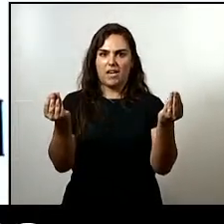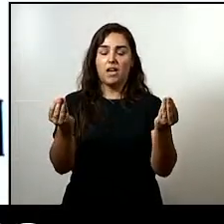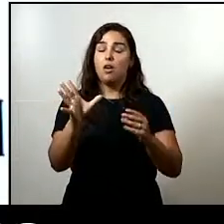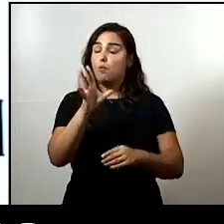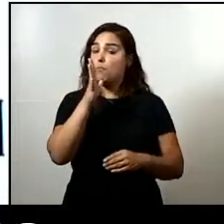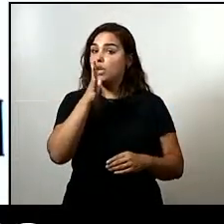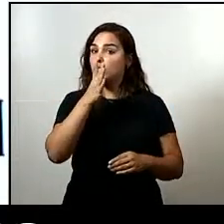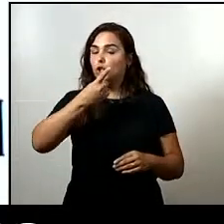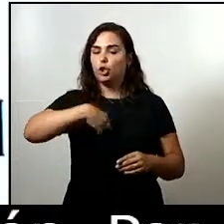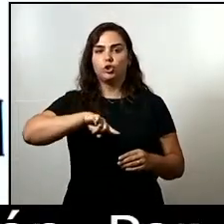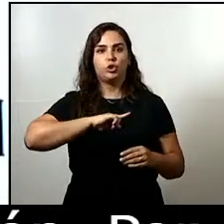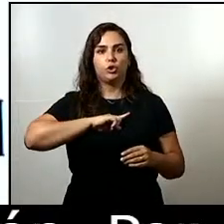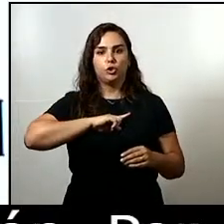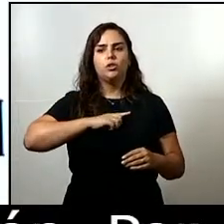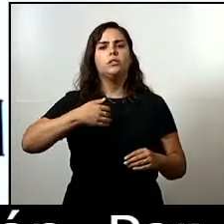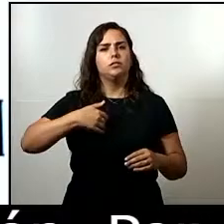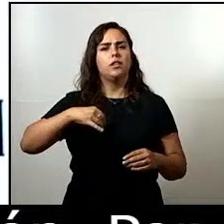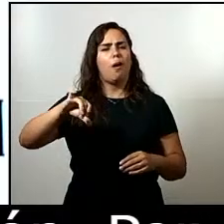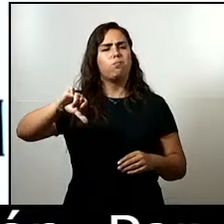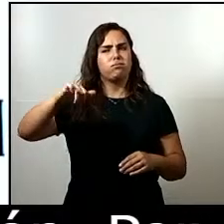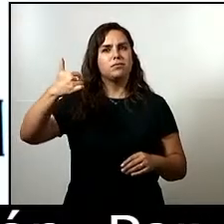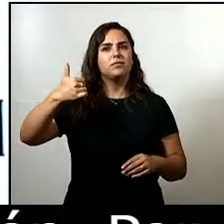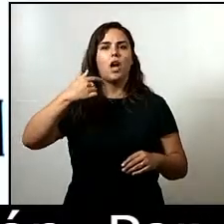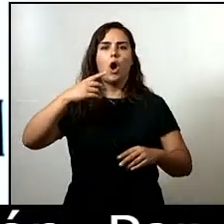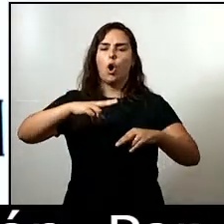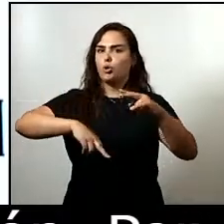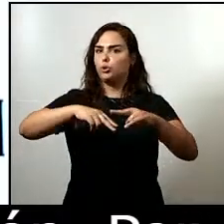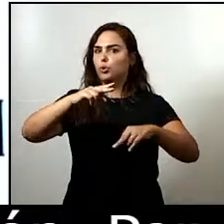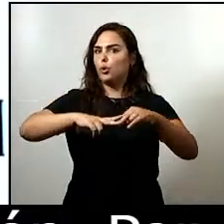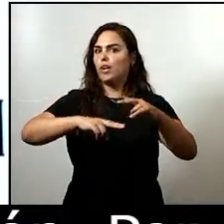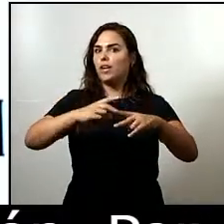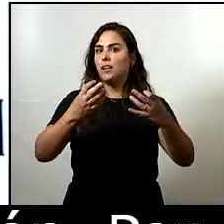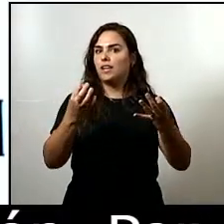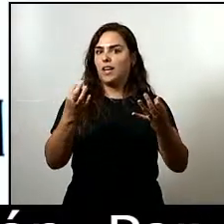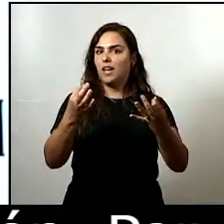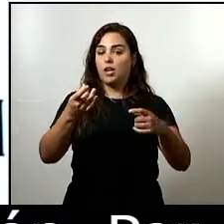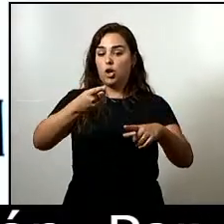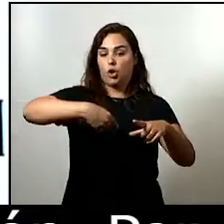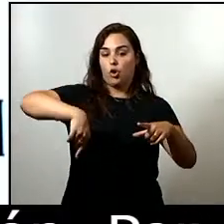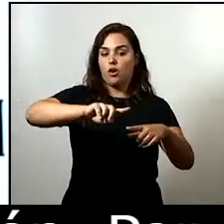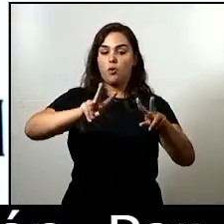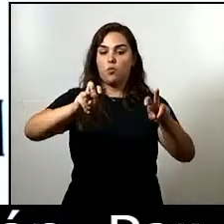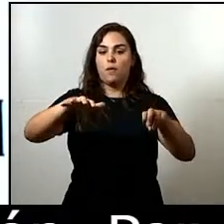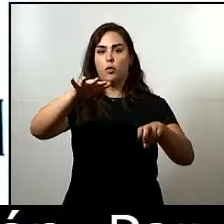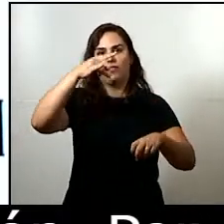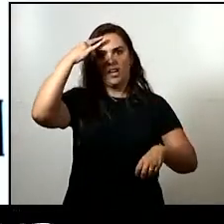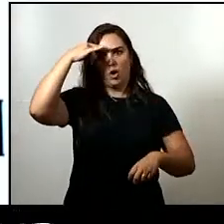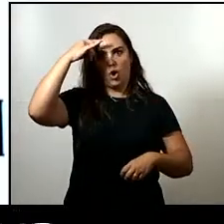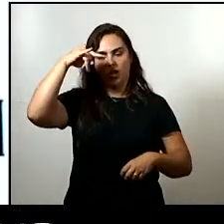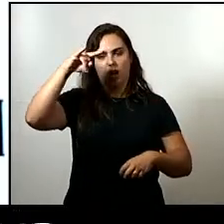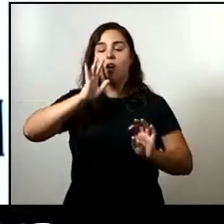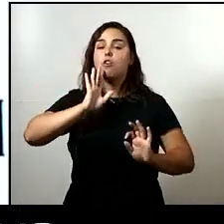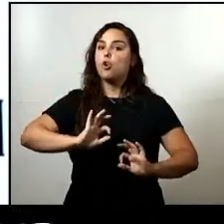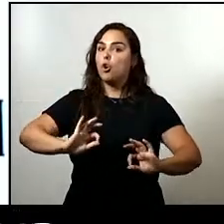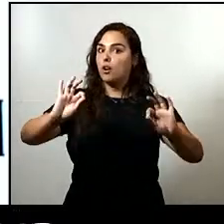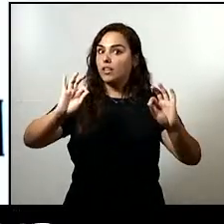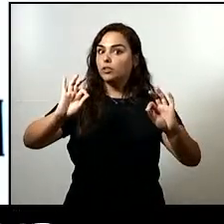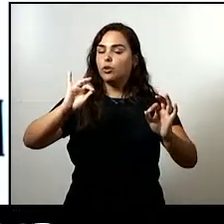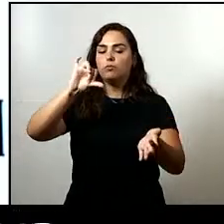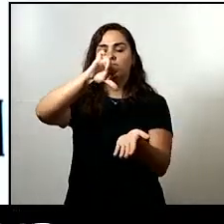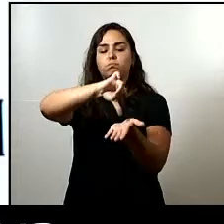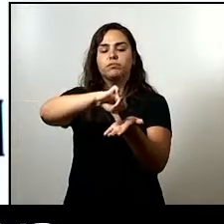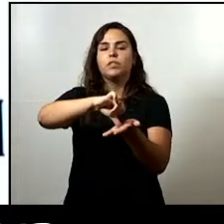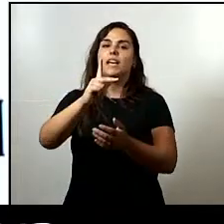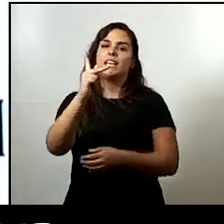eso, hemos dado luz verde a la construcción de una nueva glorieta en Coria. En concreto, se encuentra en